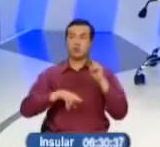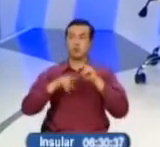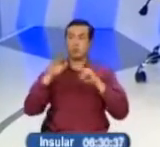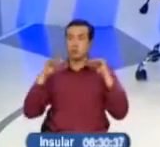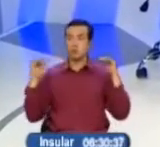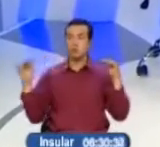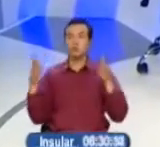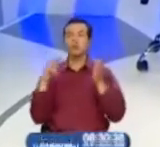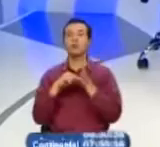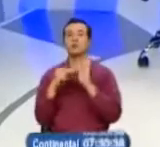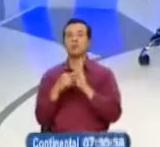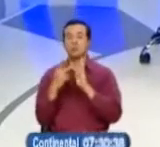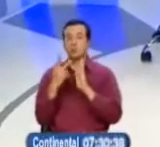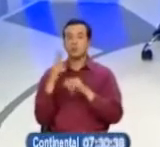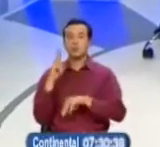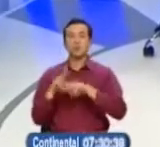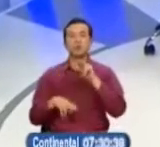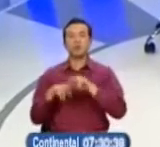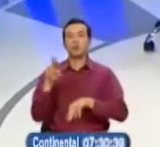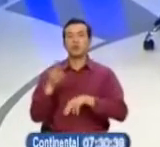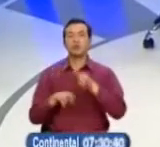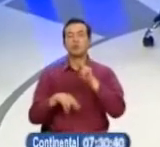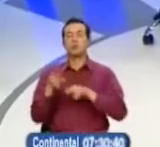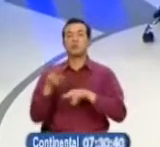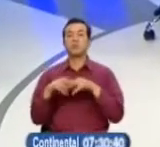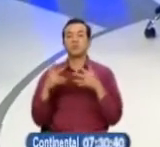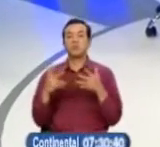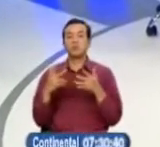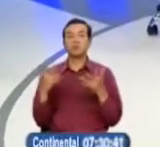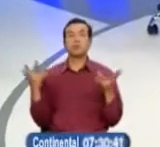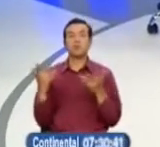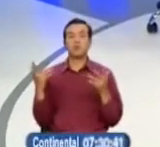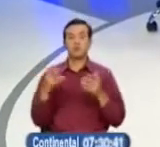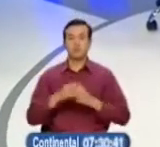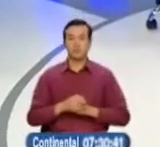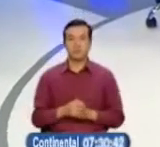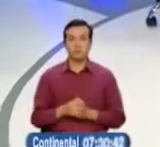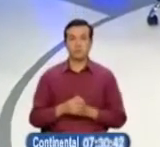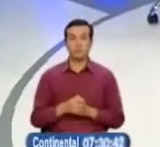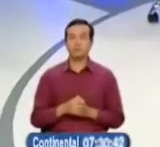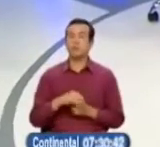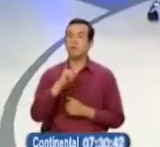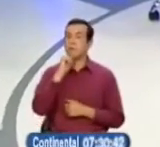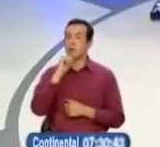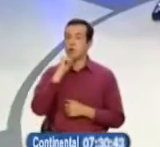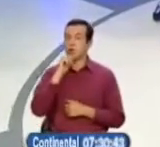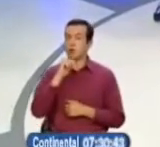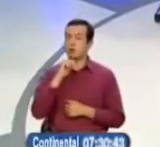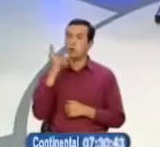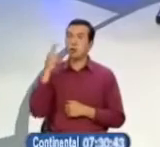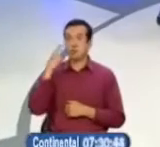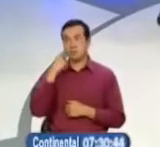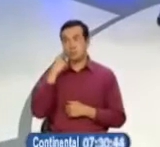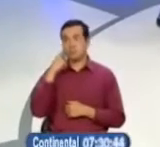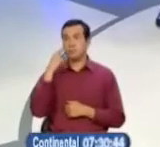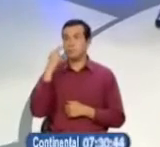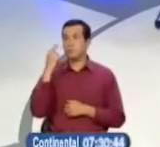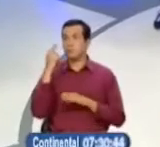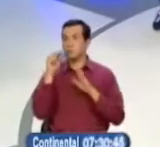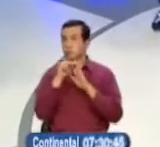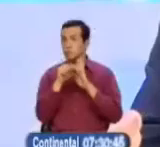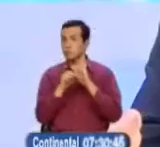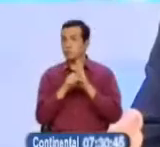construcciones son construcciones informales. Esto quiere decir construcciones en las que no sabemos, ¿no? Si es que se ha seguido